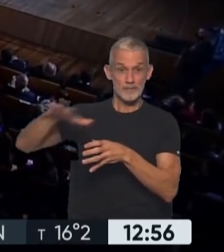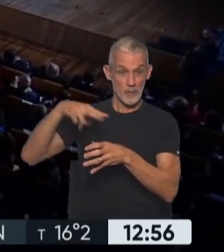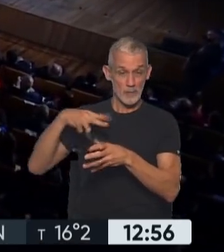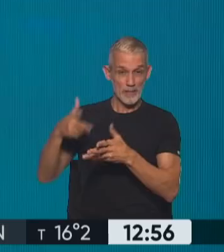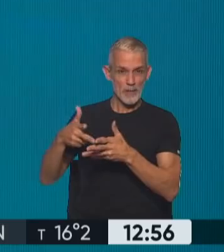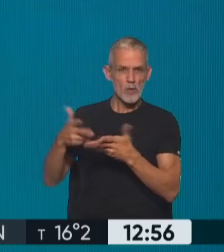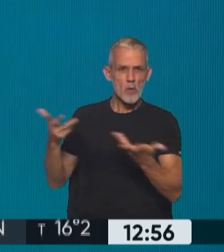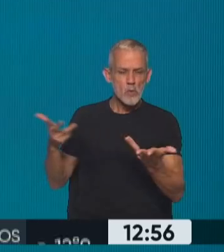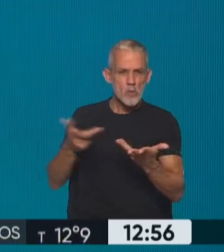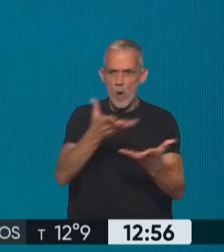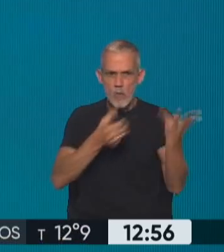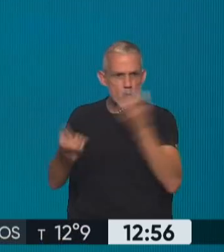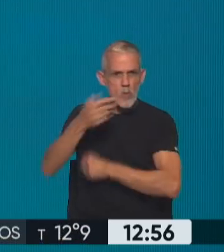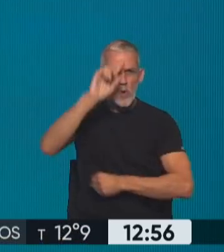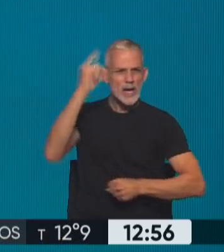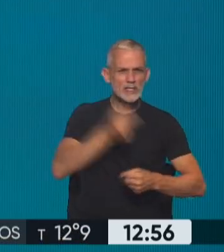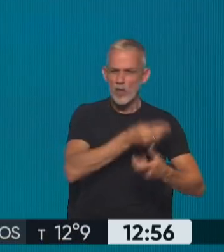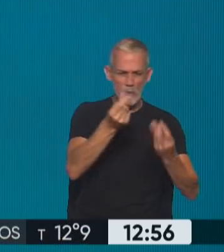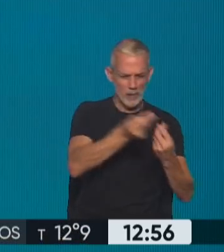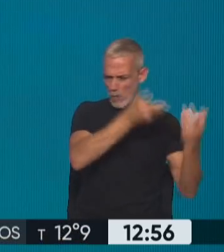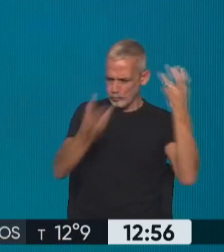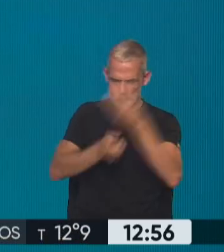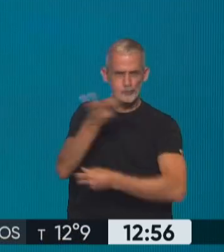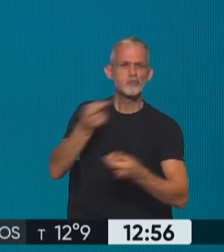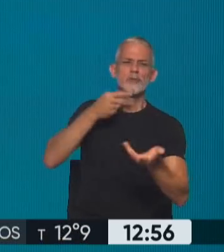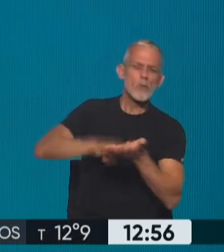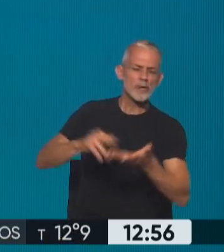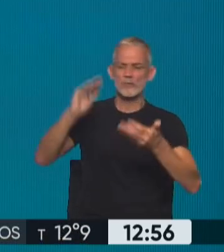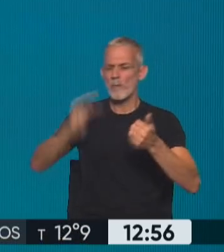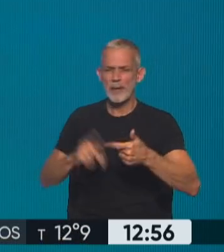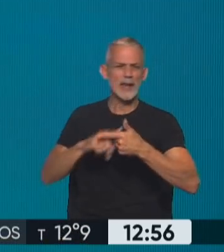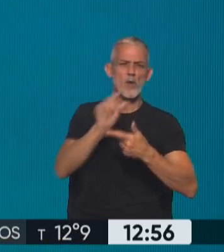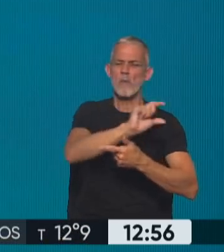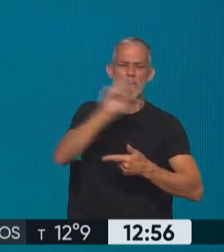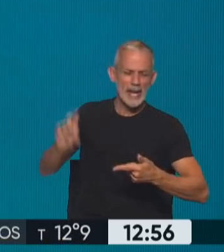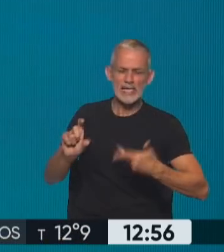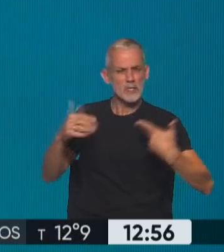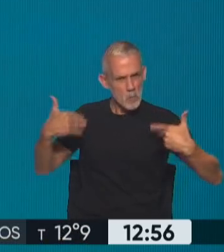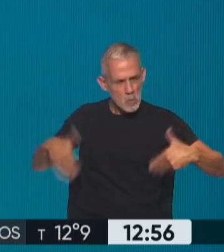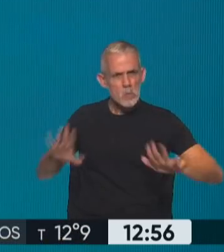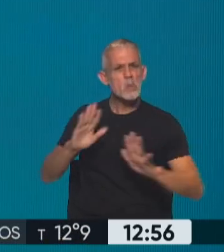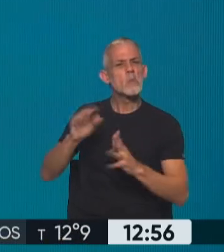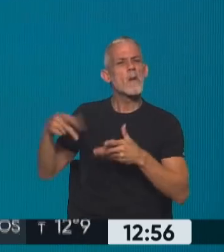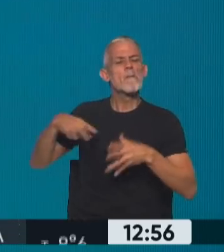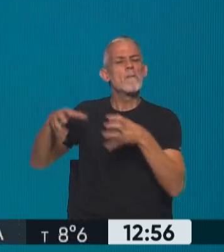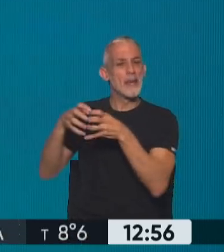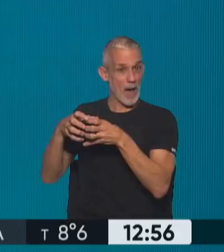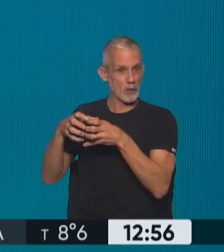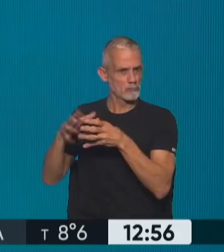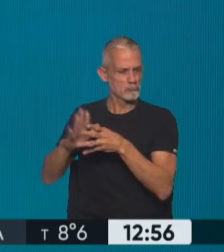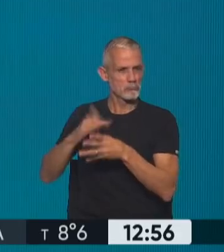recibió todo tipo de ayudas de carácter financiero, fiscal, crediticio, etcétera, etcétera. Sin